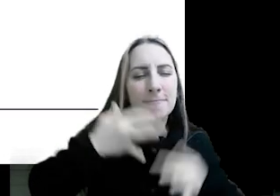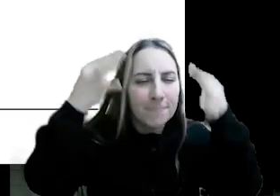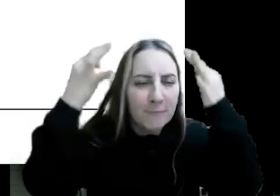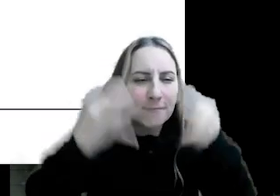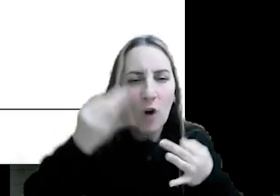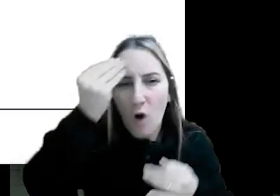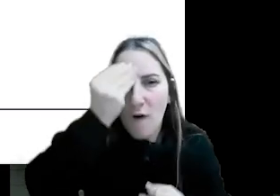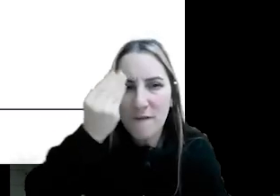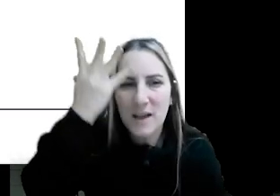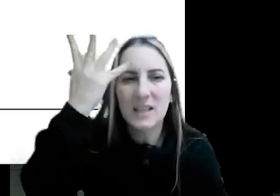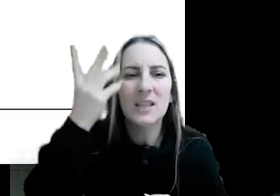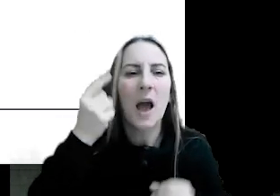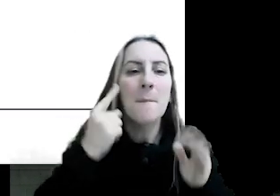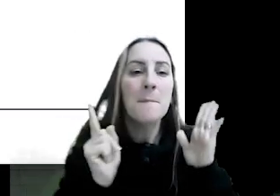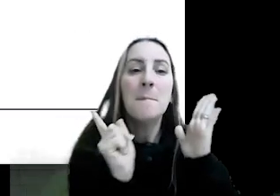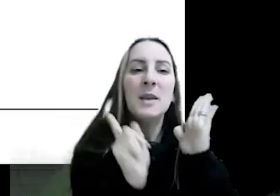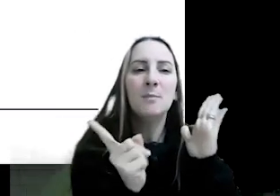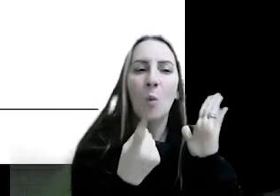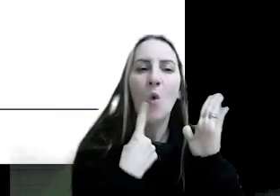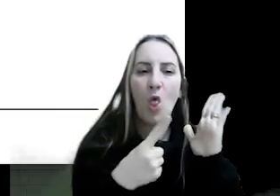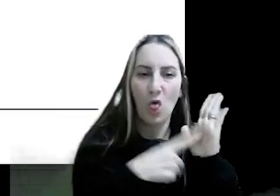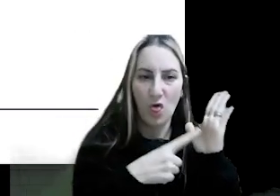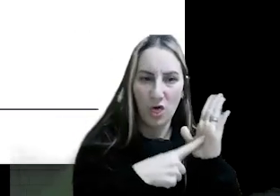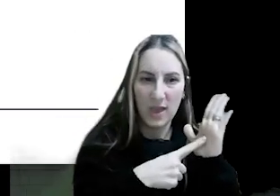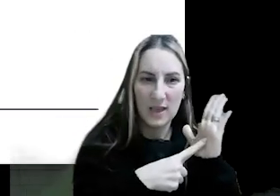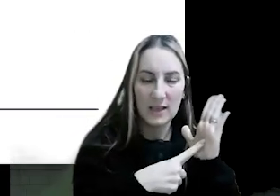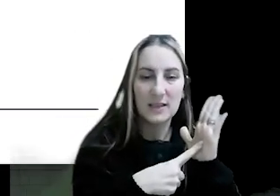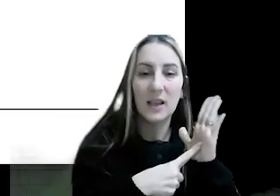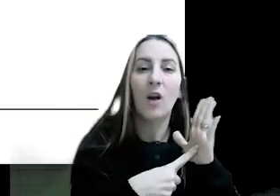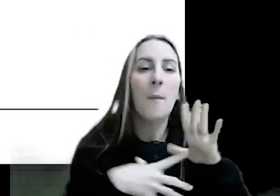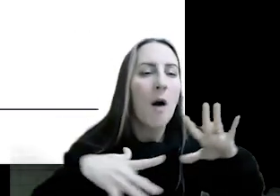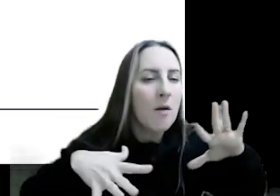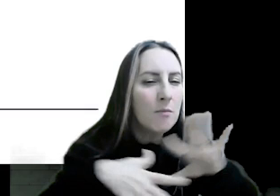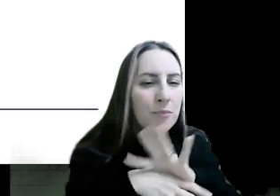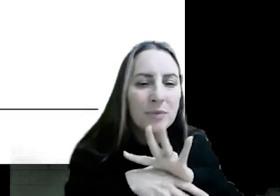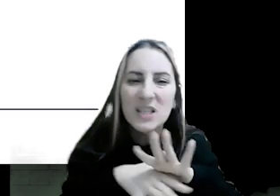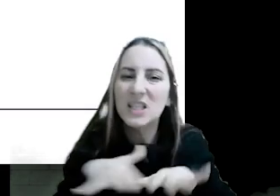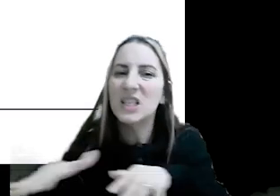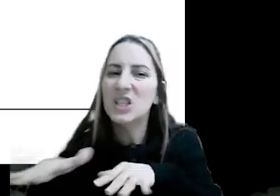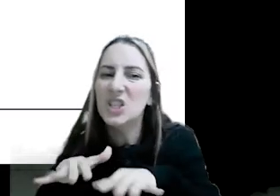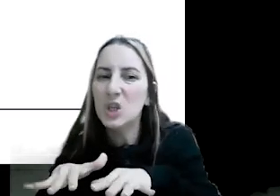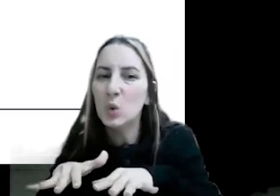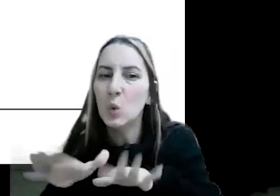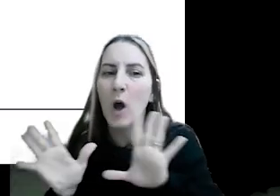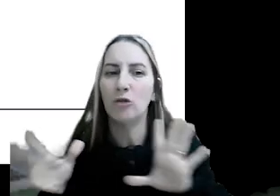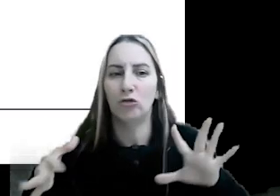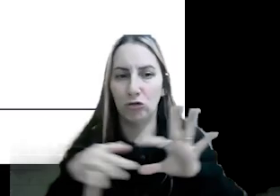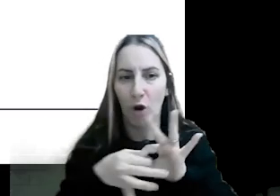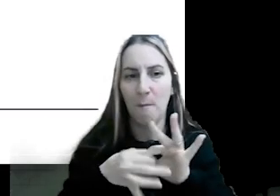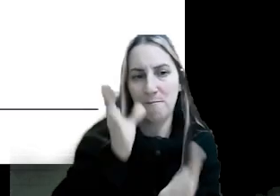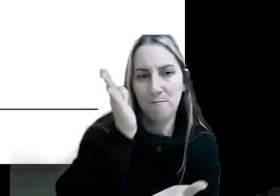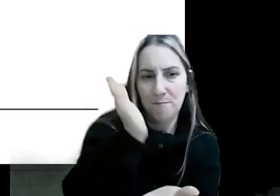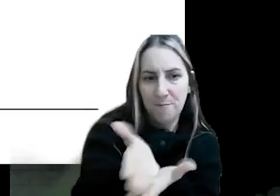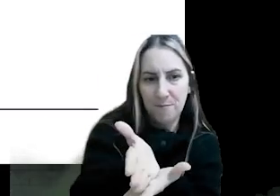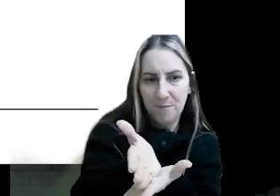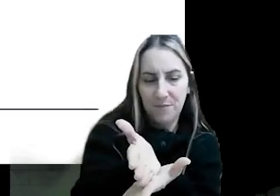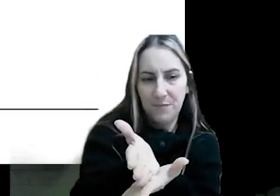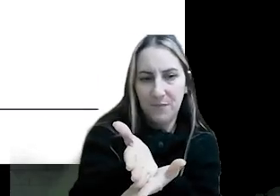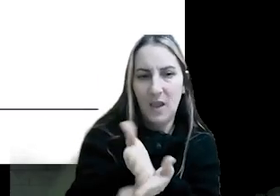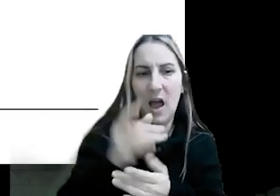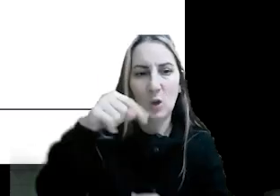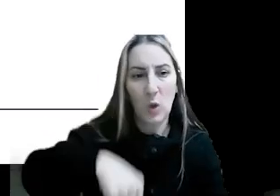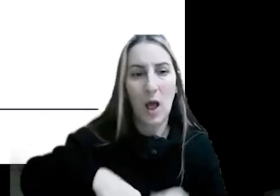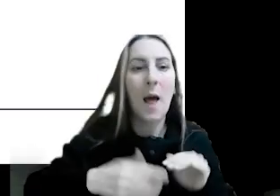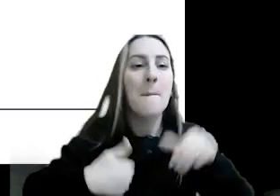de la literalidad de la norma, que mejor se identifica con la finalidad y el espíritu del régimen penal tributario actual. Por mayoría